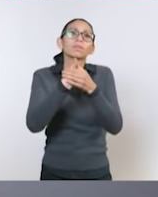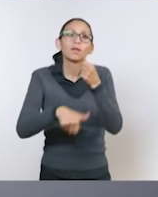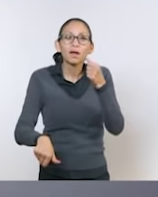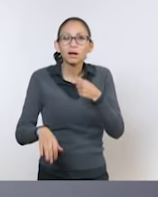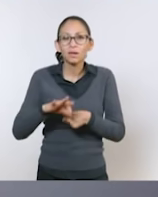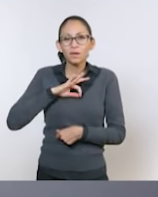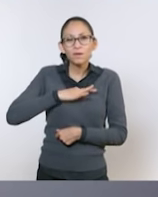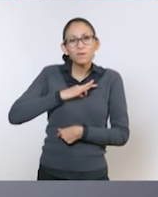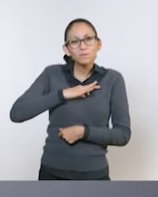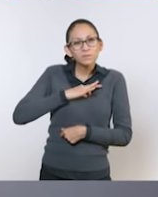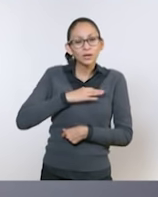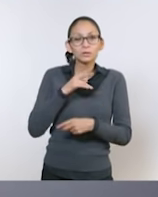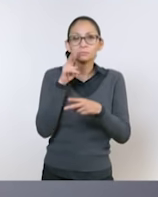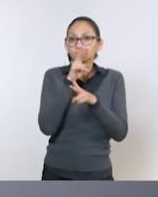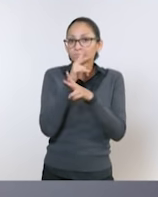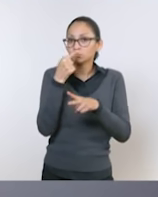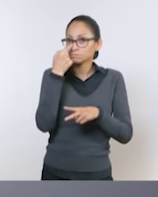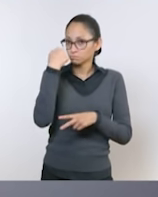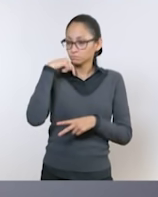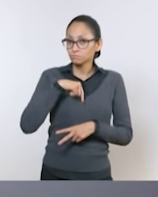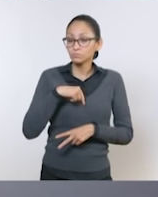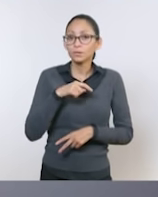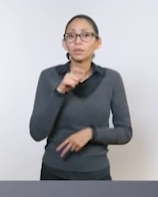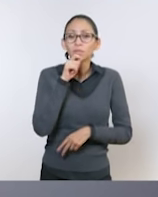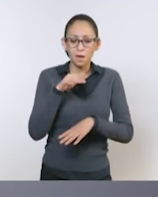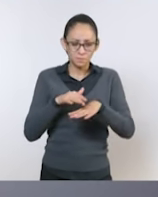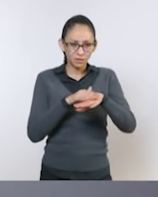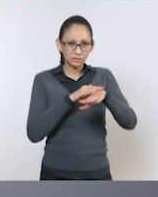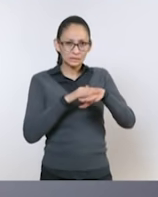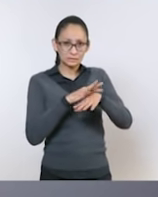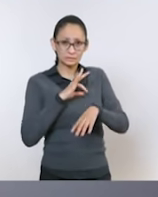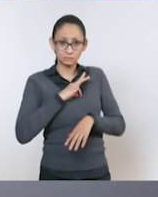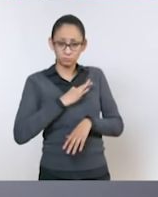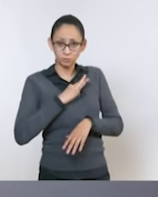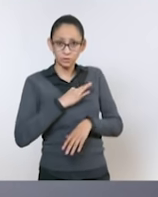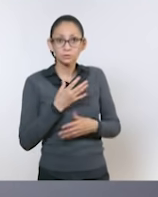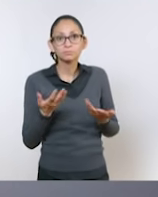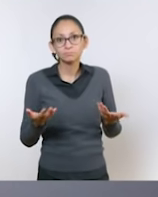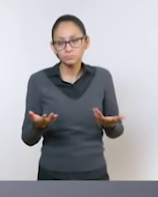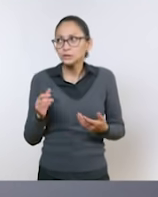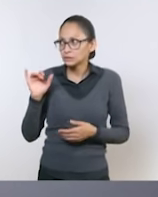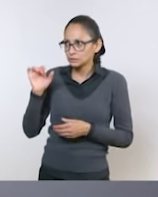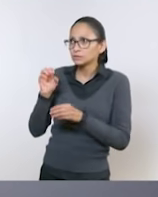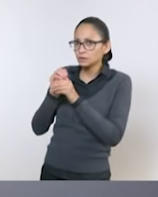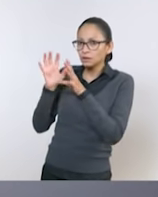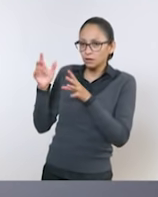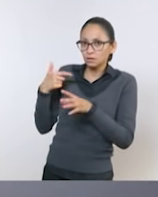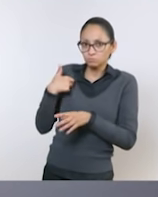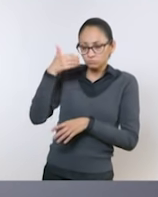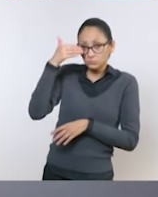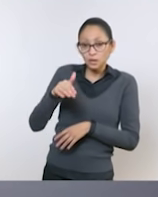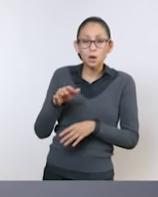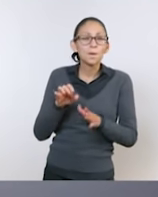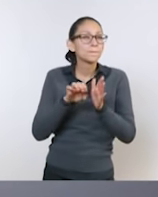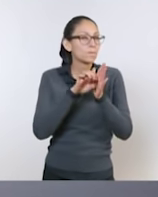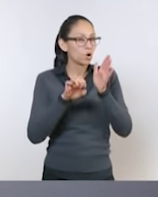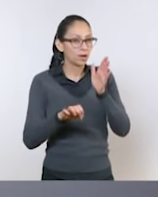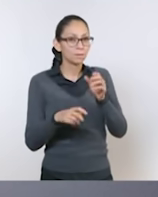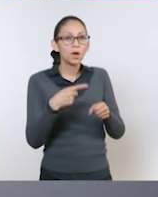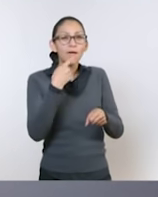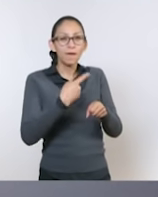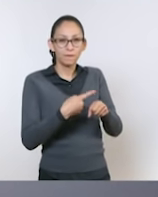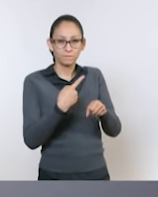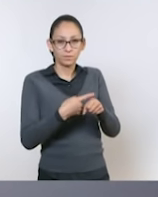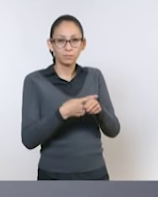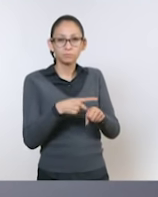enfermedades como la diarrea e infecciones de las vías respiratorias o de la piel? Sí, claro, por supuesto. Por ejemplo,